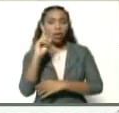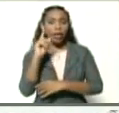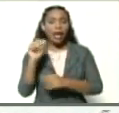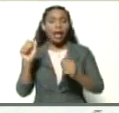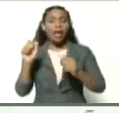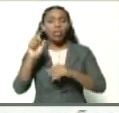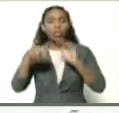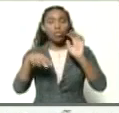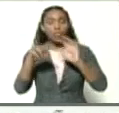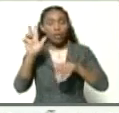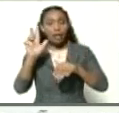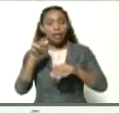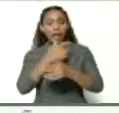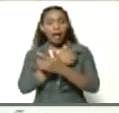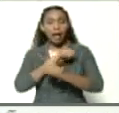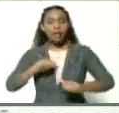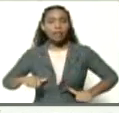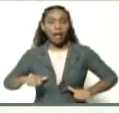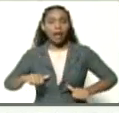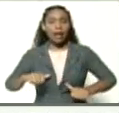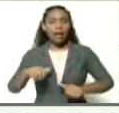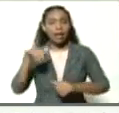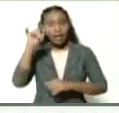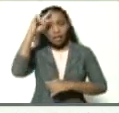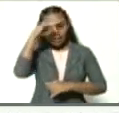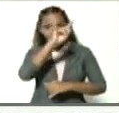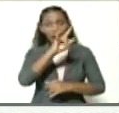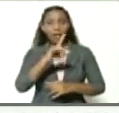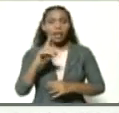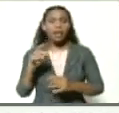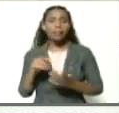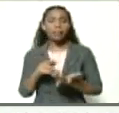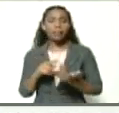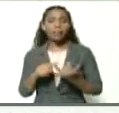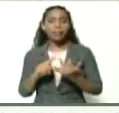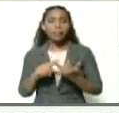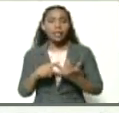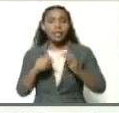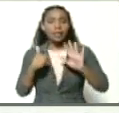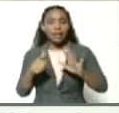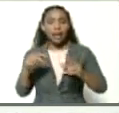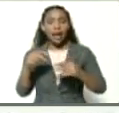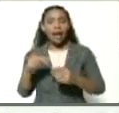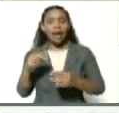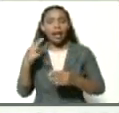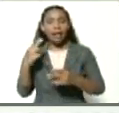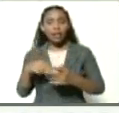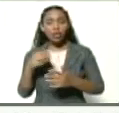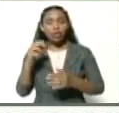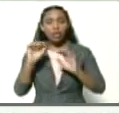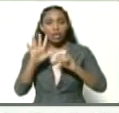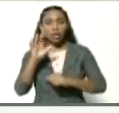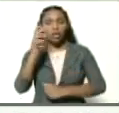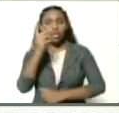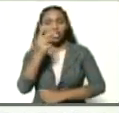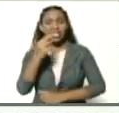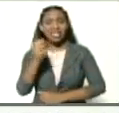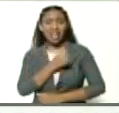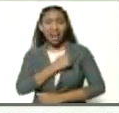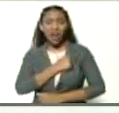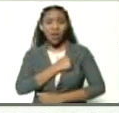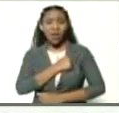12 en Yare, 10 en San Antonio de los Altos, 6 El Atillo, 5 Chacao, 4 Cumare del